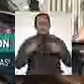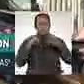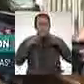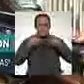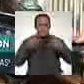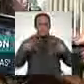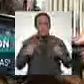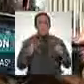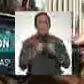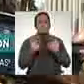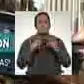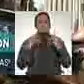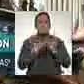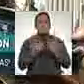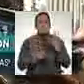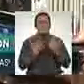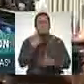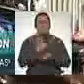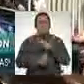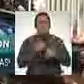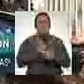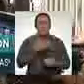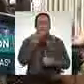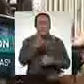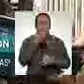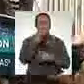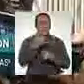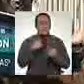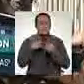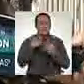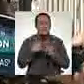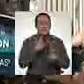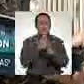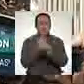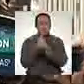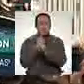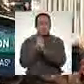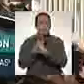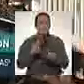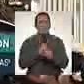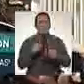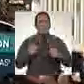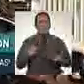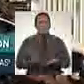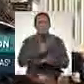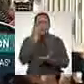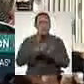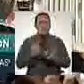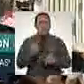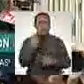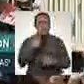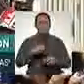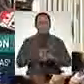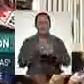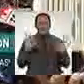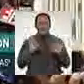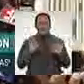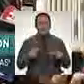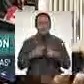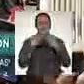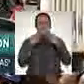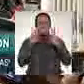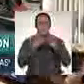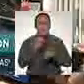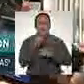junto con mi familia en esos 13 años y he asistido a todas las situaciones, no tengo acusación pendiente, dijo en su cuenta de Facebook. La